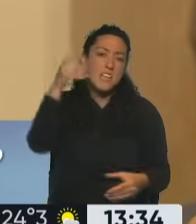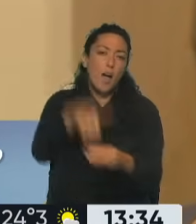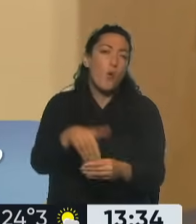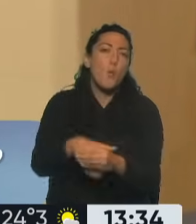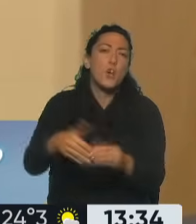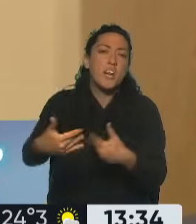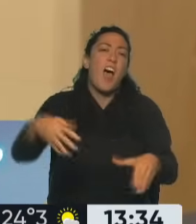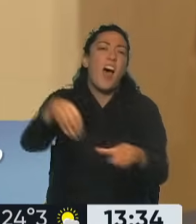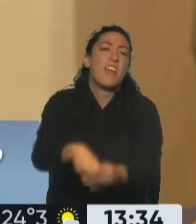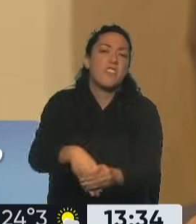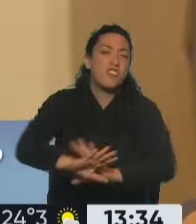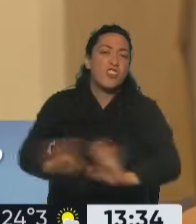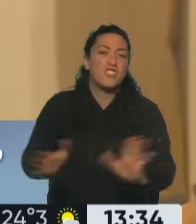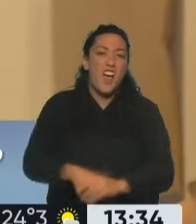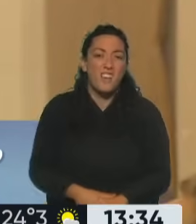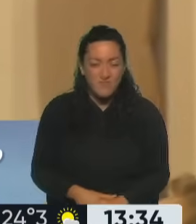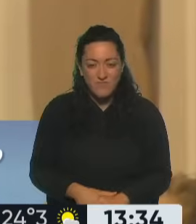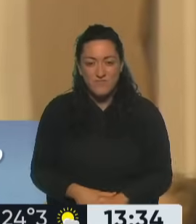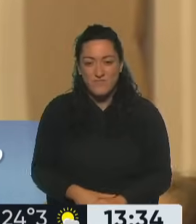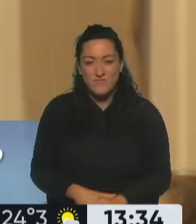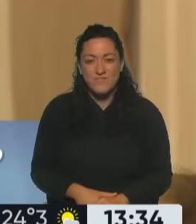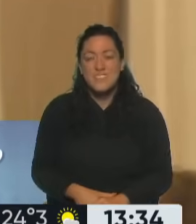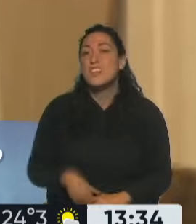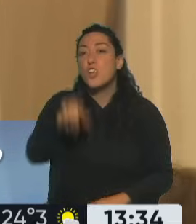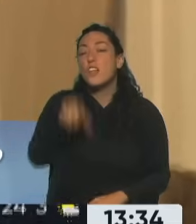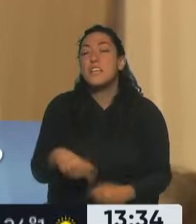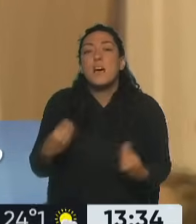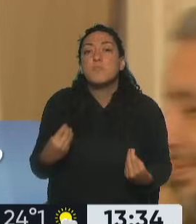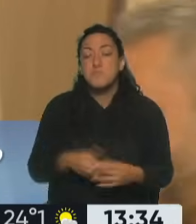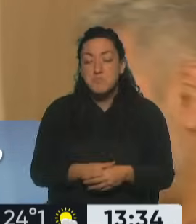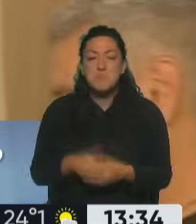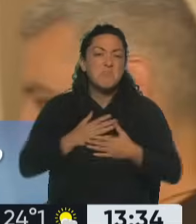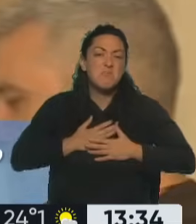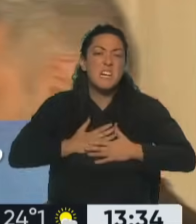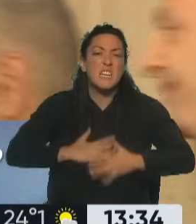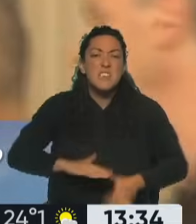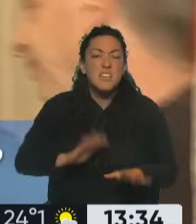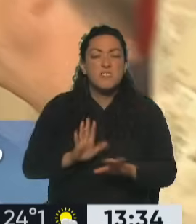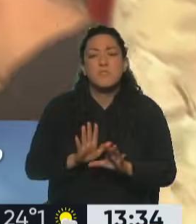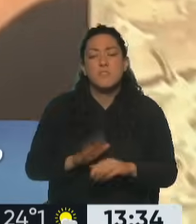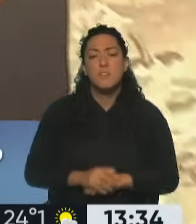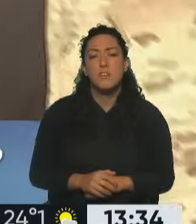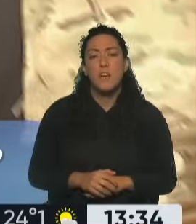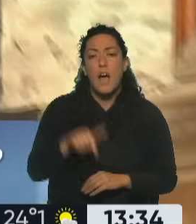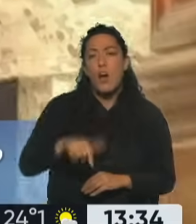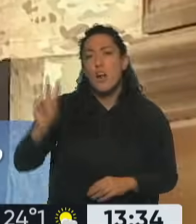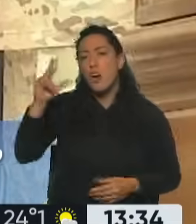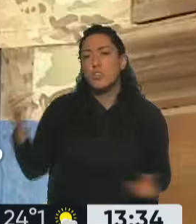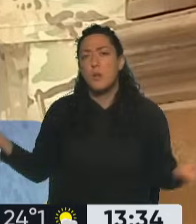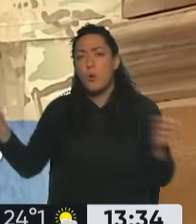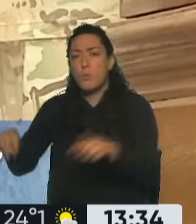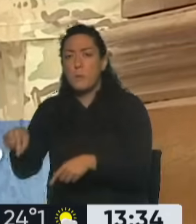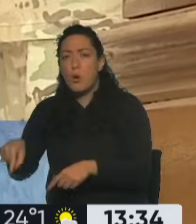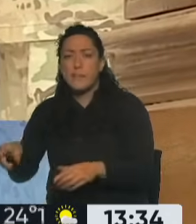¿Cómo va a seguir su agenda para lo que resta del día? No, tranquilo, digamos, ahí vamos, ahora volvemos al hotel, digamos, donde tenemos